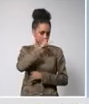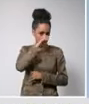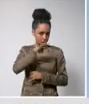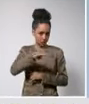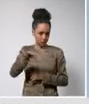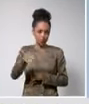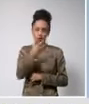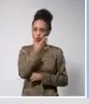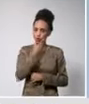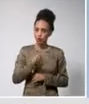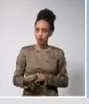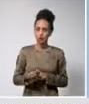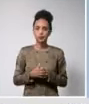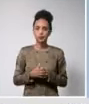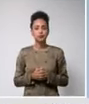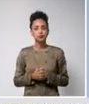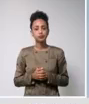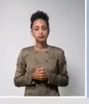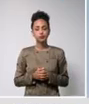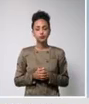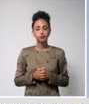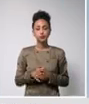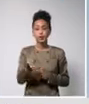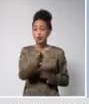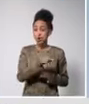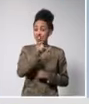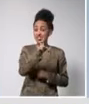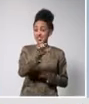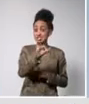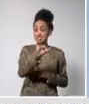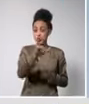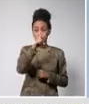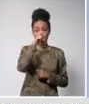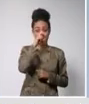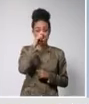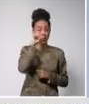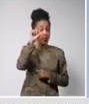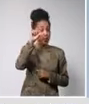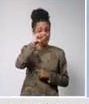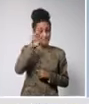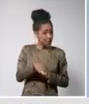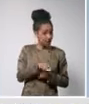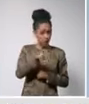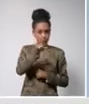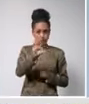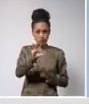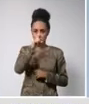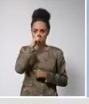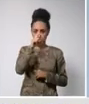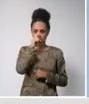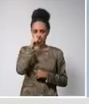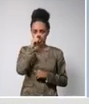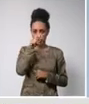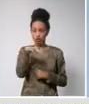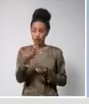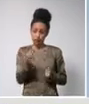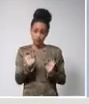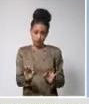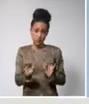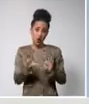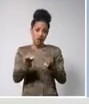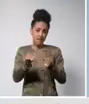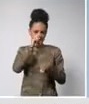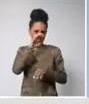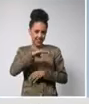muy elevado el grupo de 18 años y menos, que son los casos pediátricos.